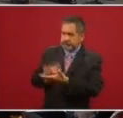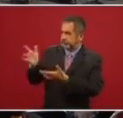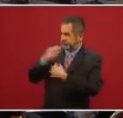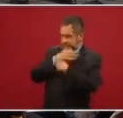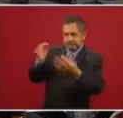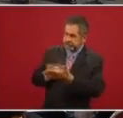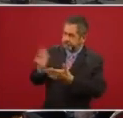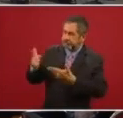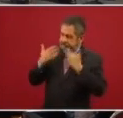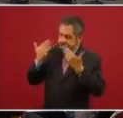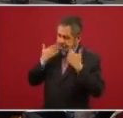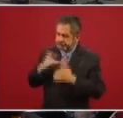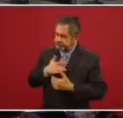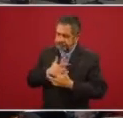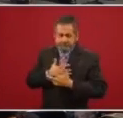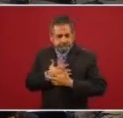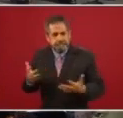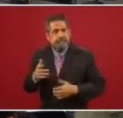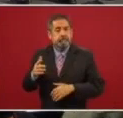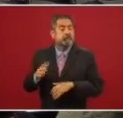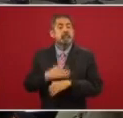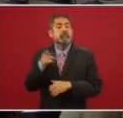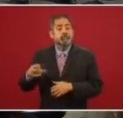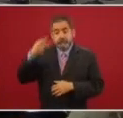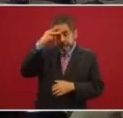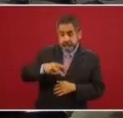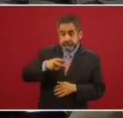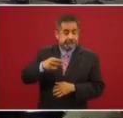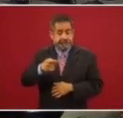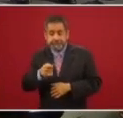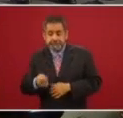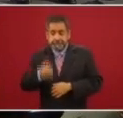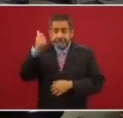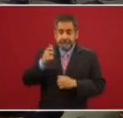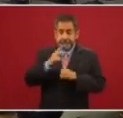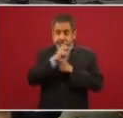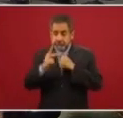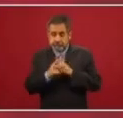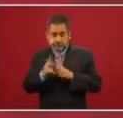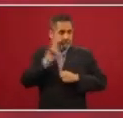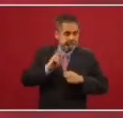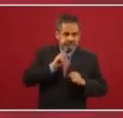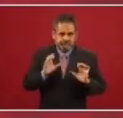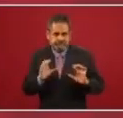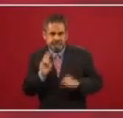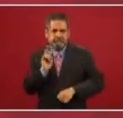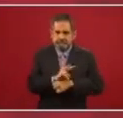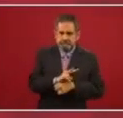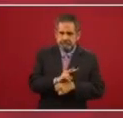la generosidad de méxico porque no sólo méxico fue el primer país en poner a punto la técnica de detección